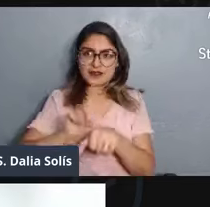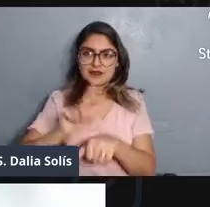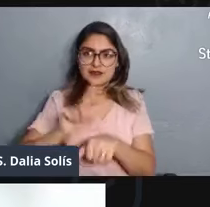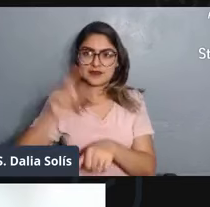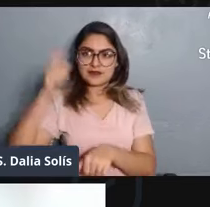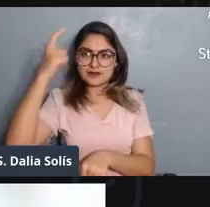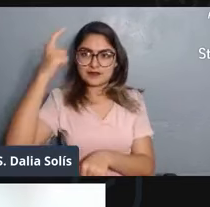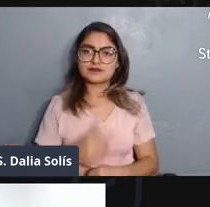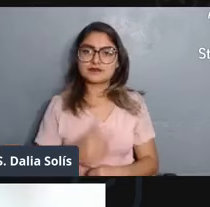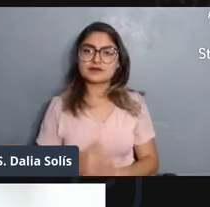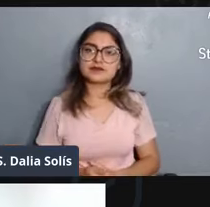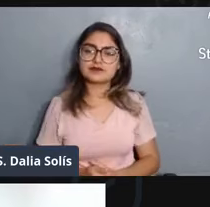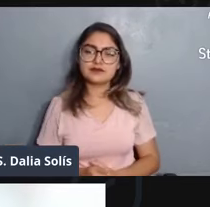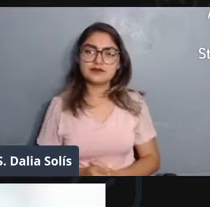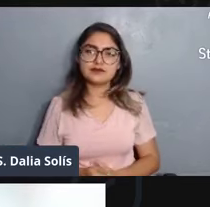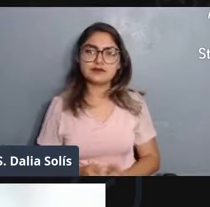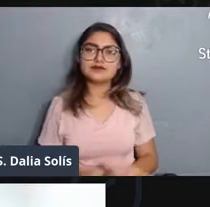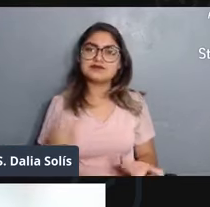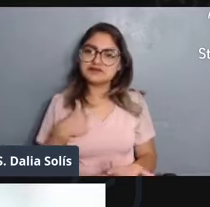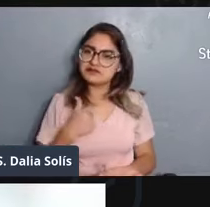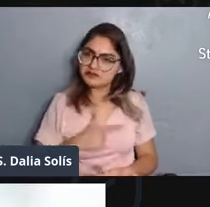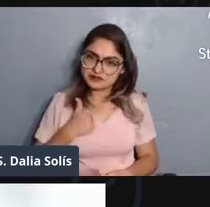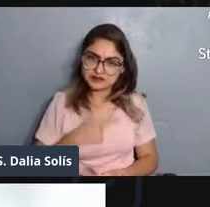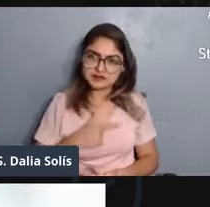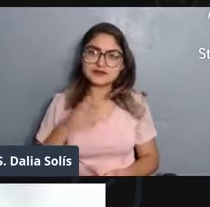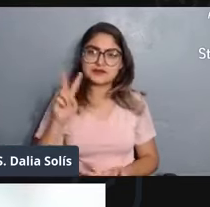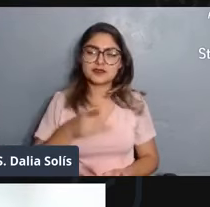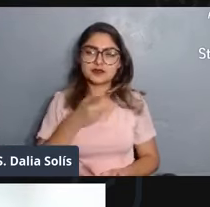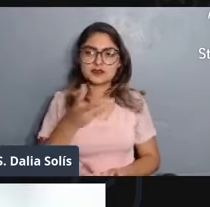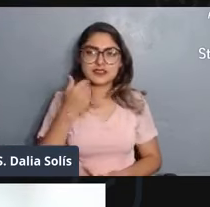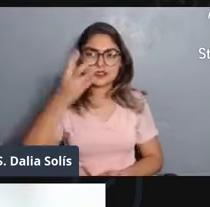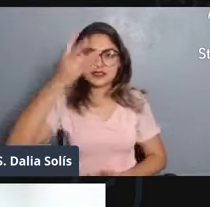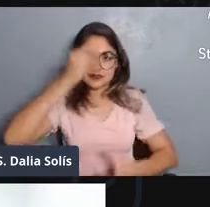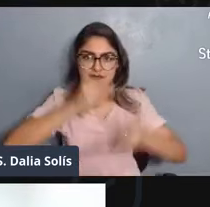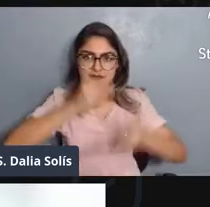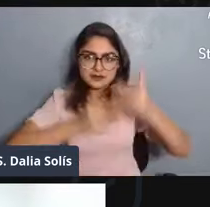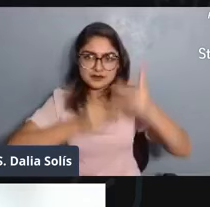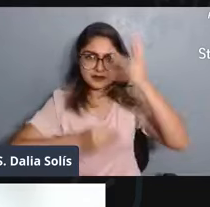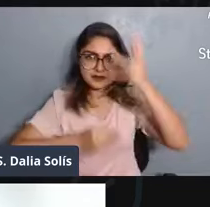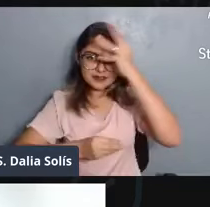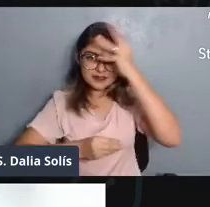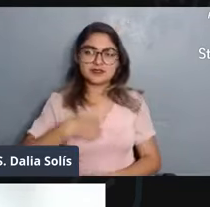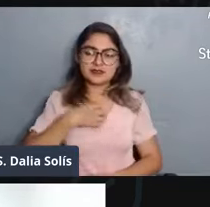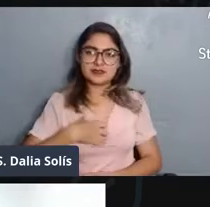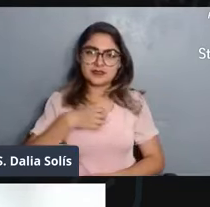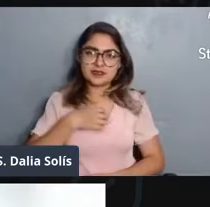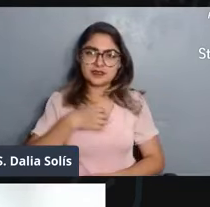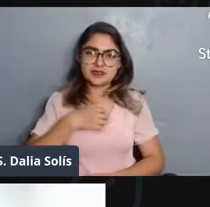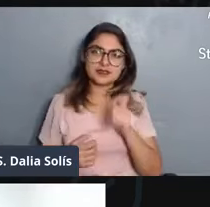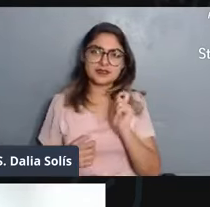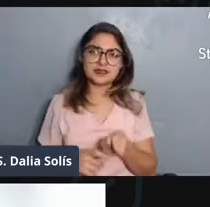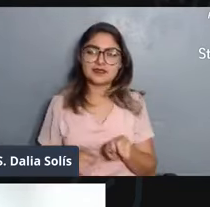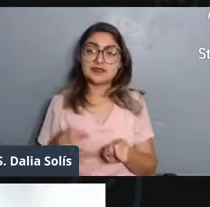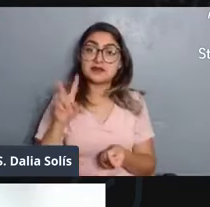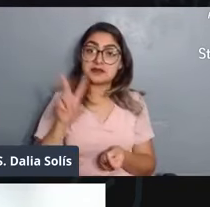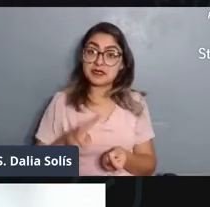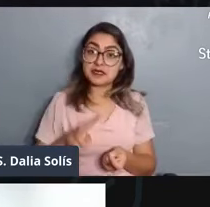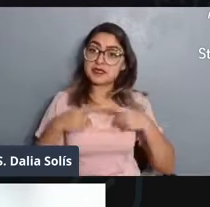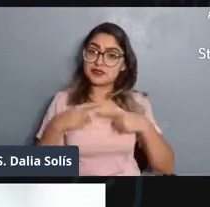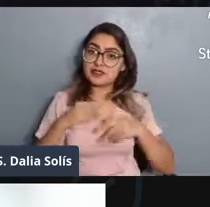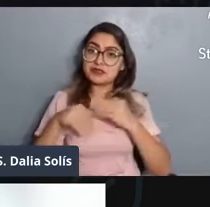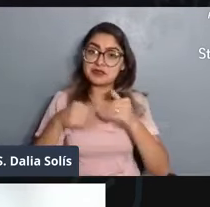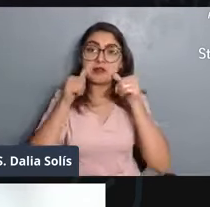¿no? Hermosa, hermosa la audiencia, la verdad, súper participativa. Un honor también, de verdad, contar con la